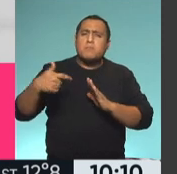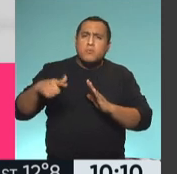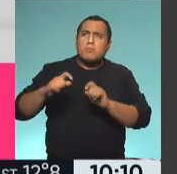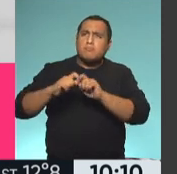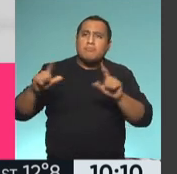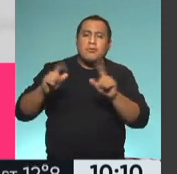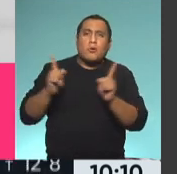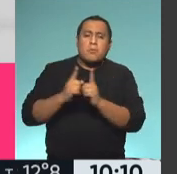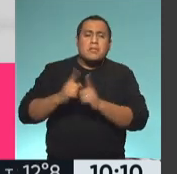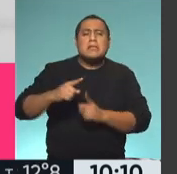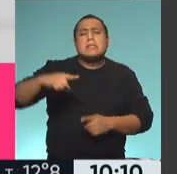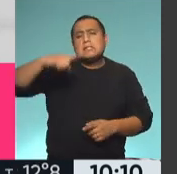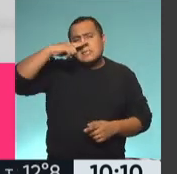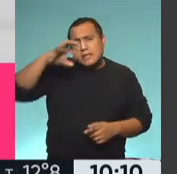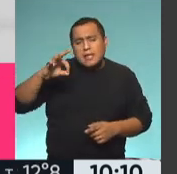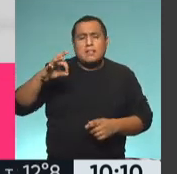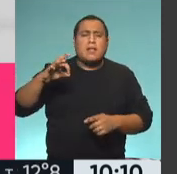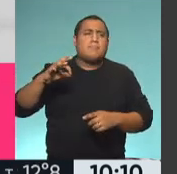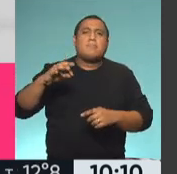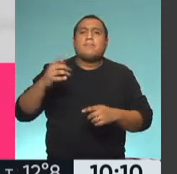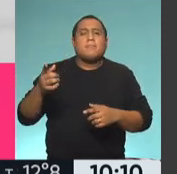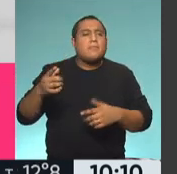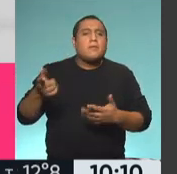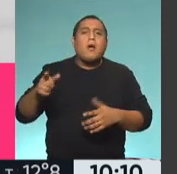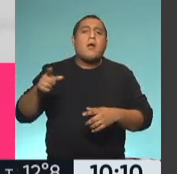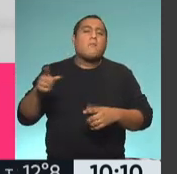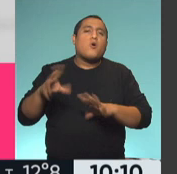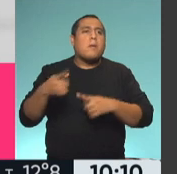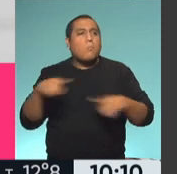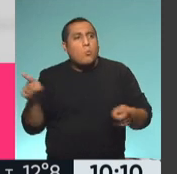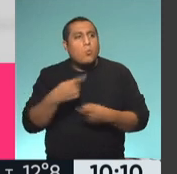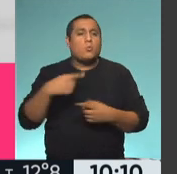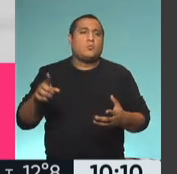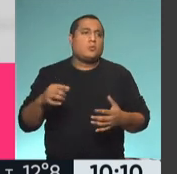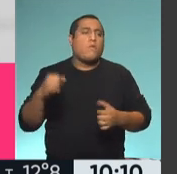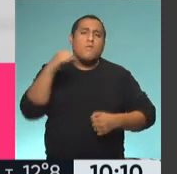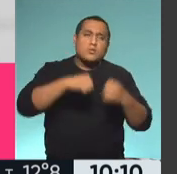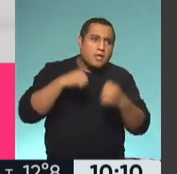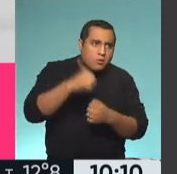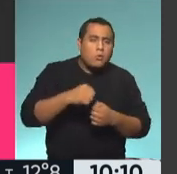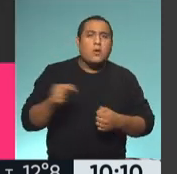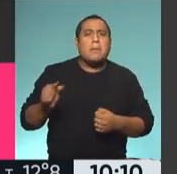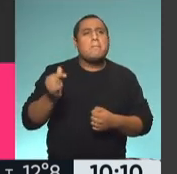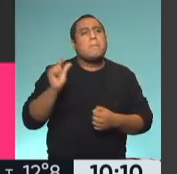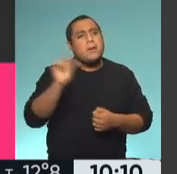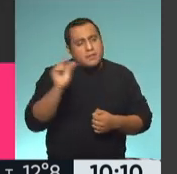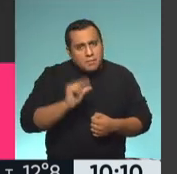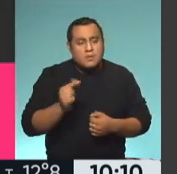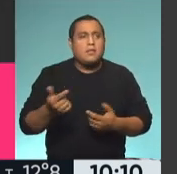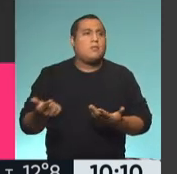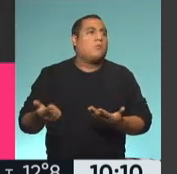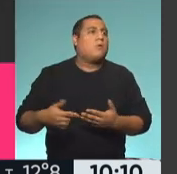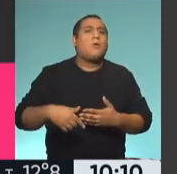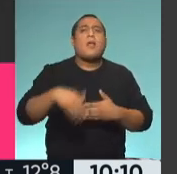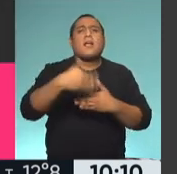Carlitos Vigilante, Carlitos Boxeador, Carlitos Músico Ambulante, Carlitos Prestamista, Carlitos en la Calle de la